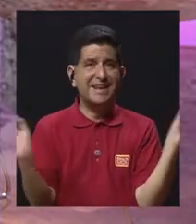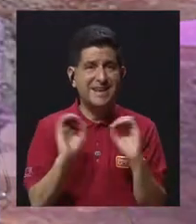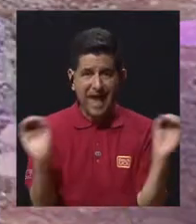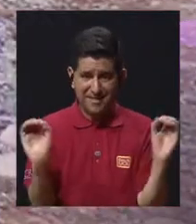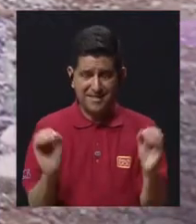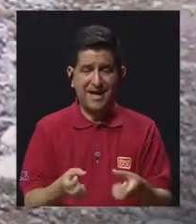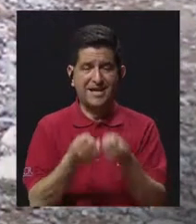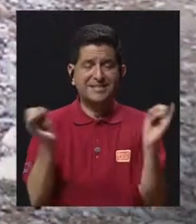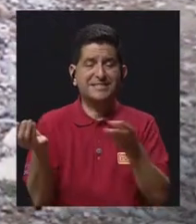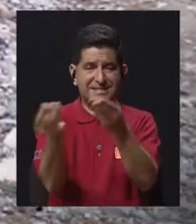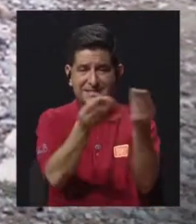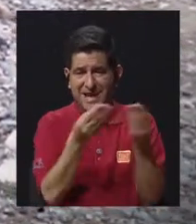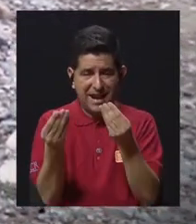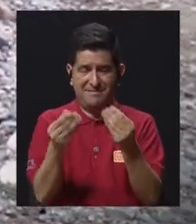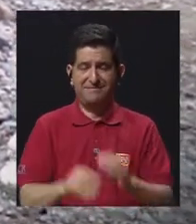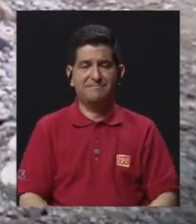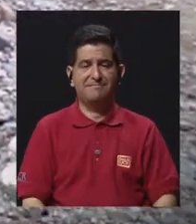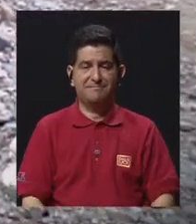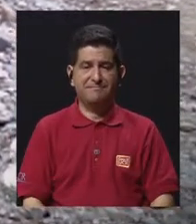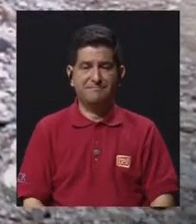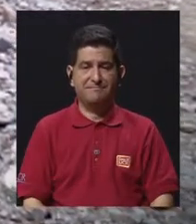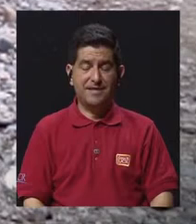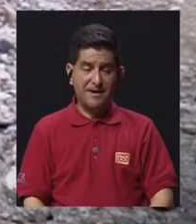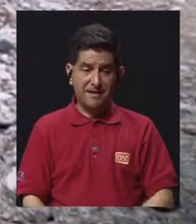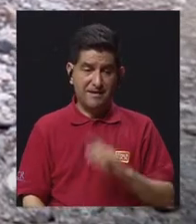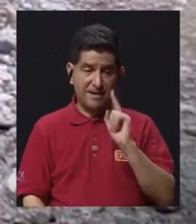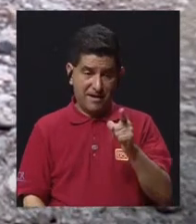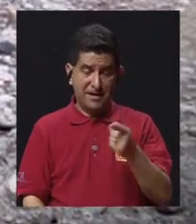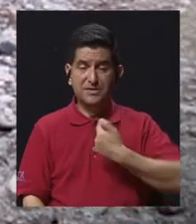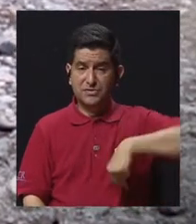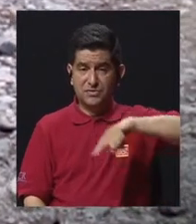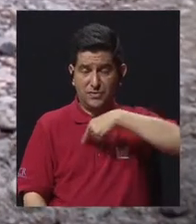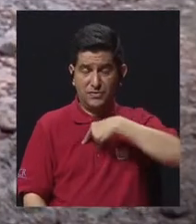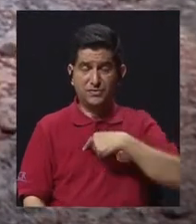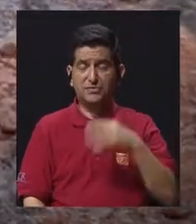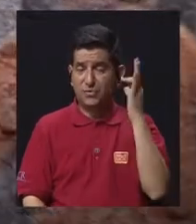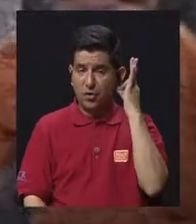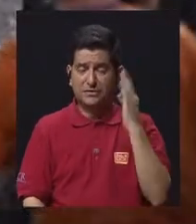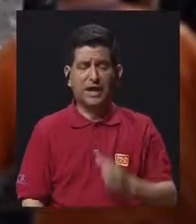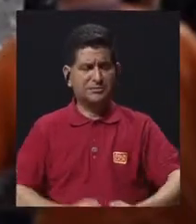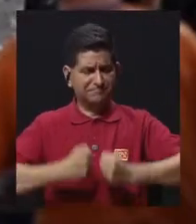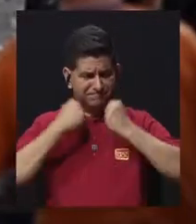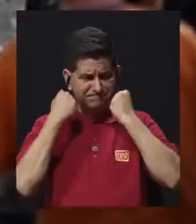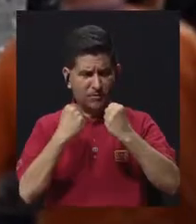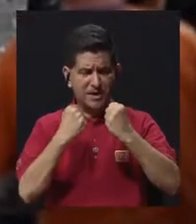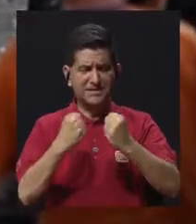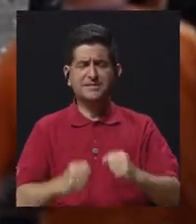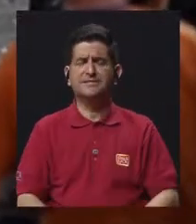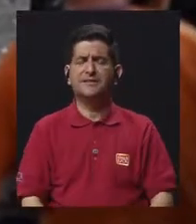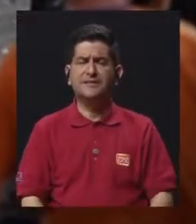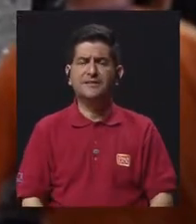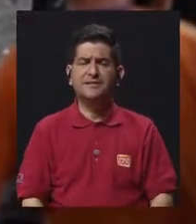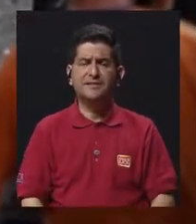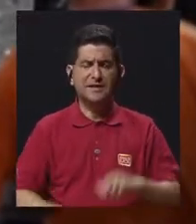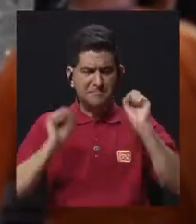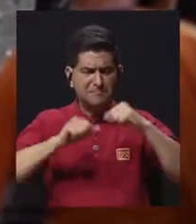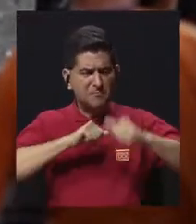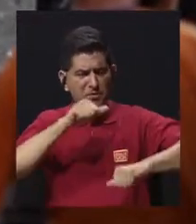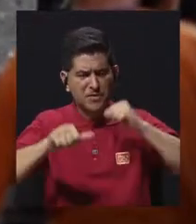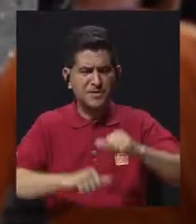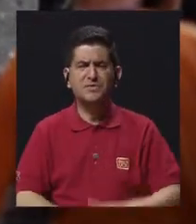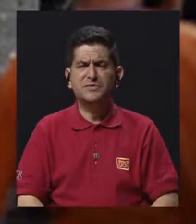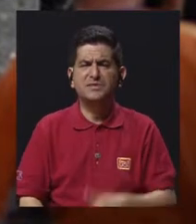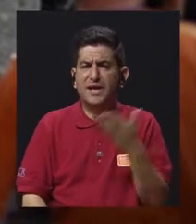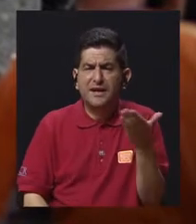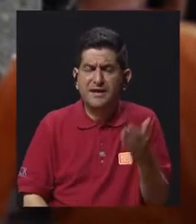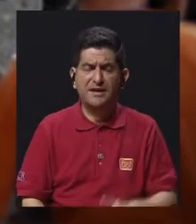si no hay tierra. Entonces eso como mujeres nos da mucha fuerza para luchar en la defensa de